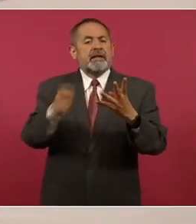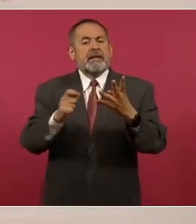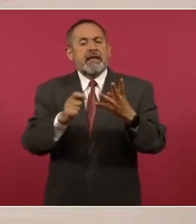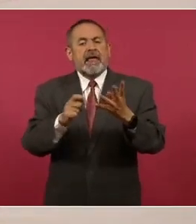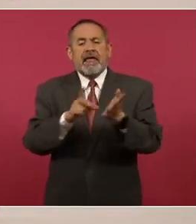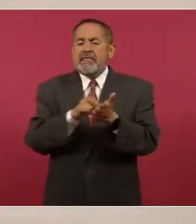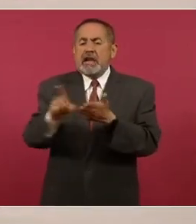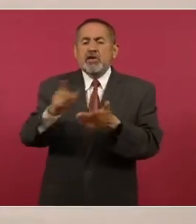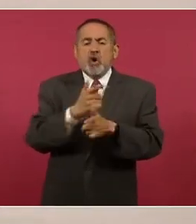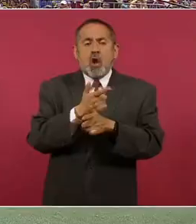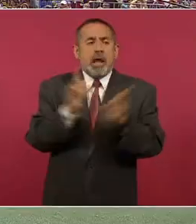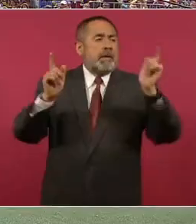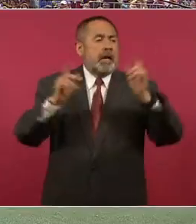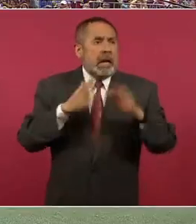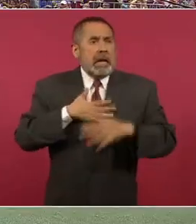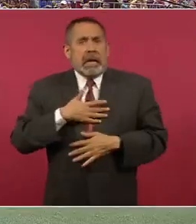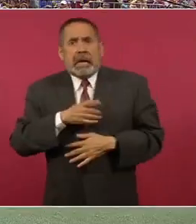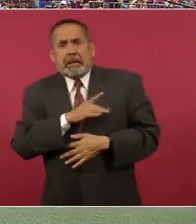libre de temor.